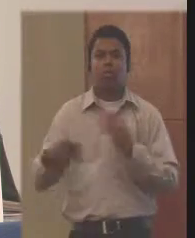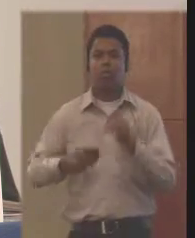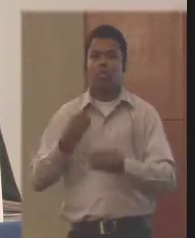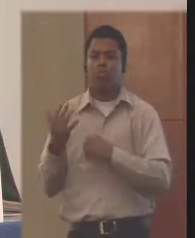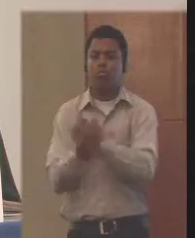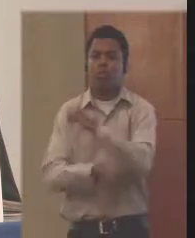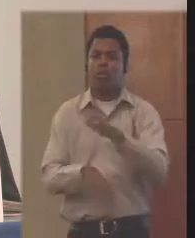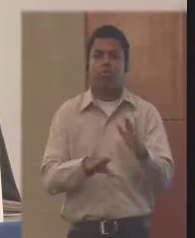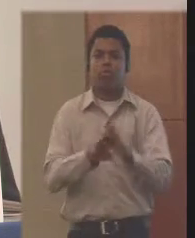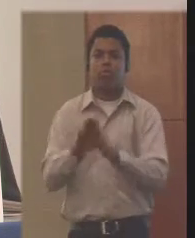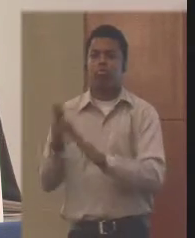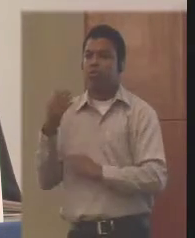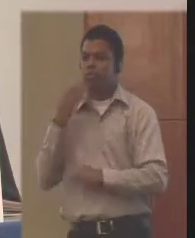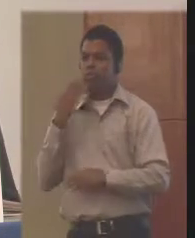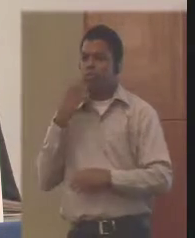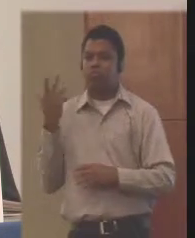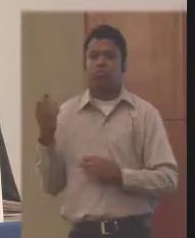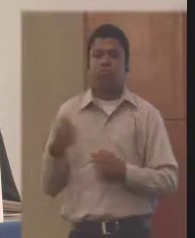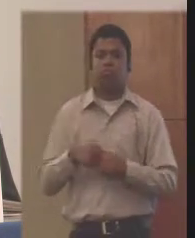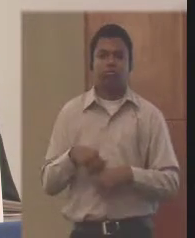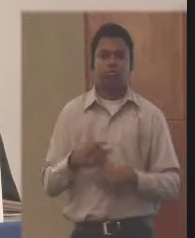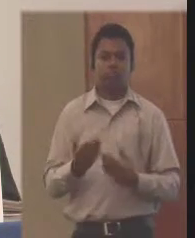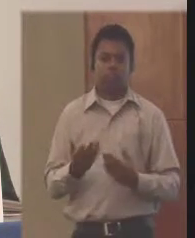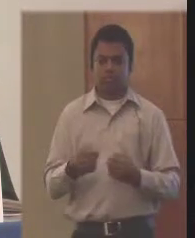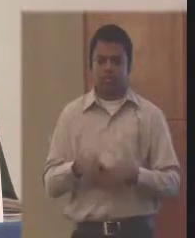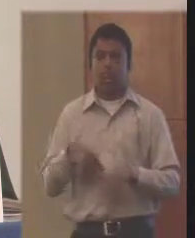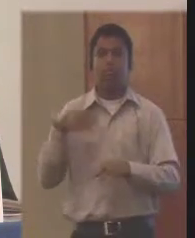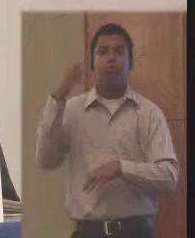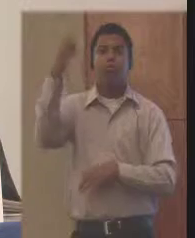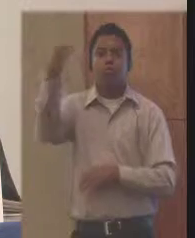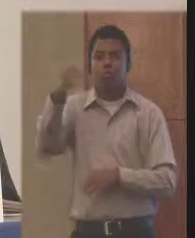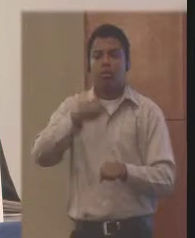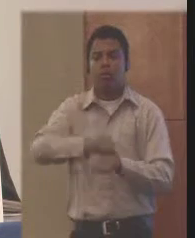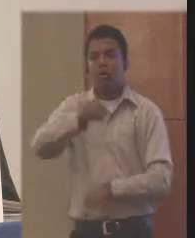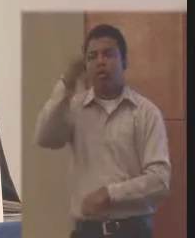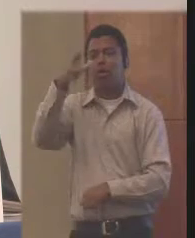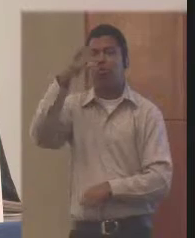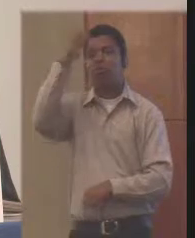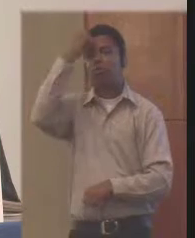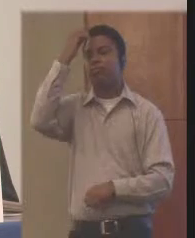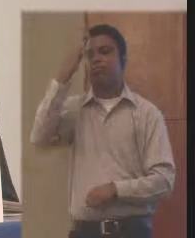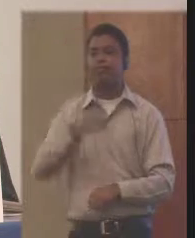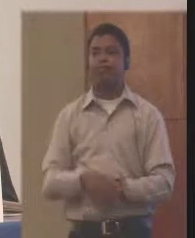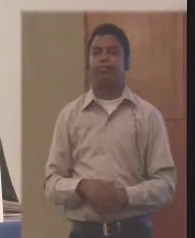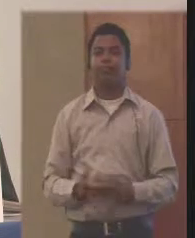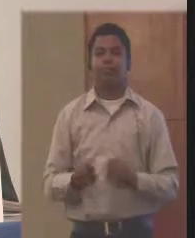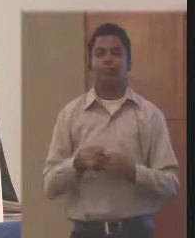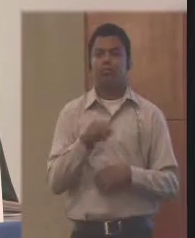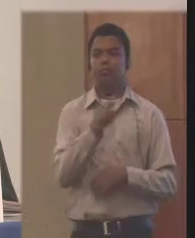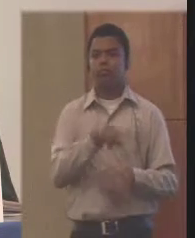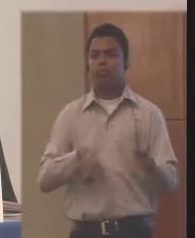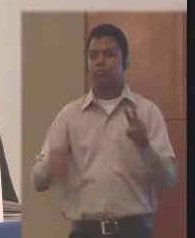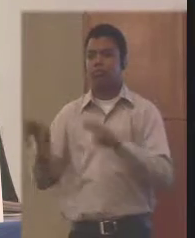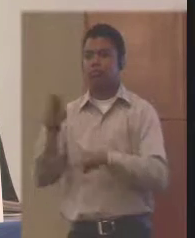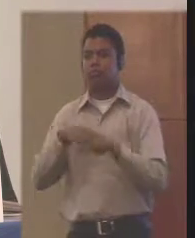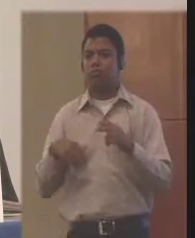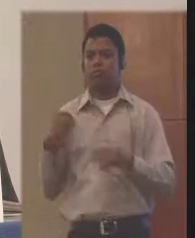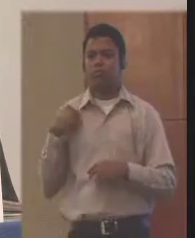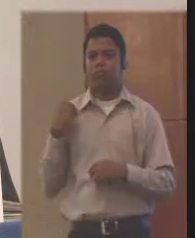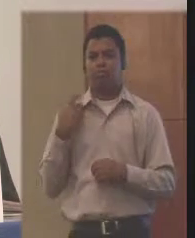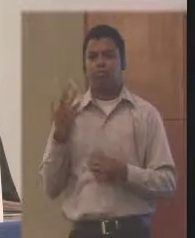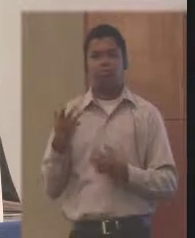muy interesante ver eso a futuro. El tercero es la identificación y propuesta de estándares. Entonces vamos a tener